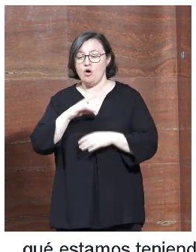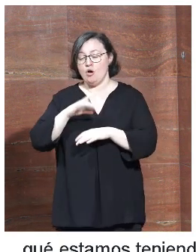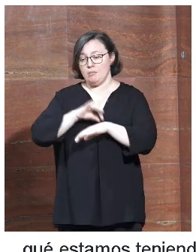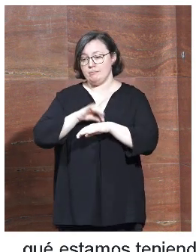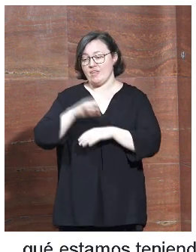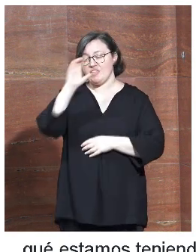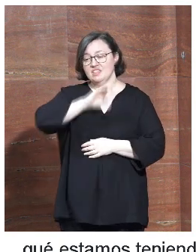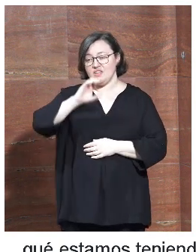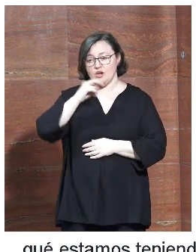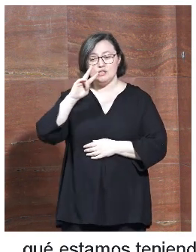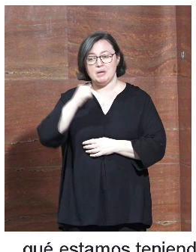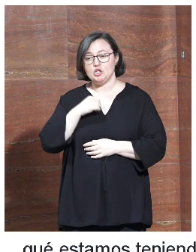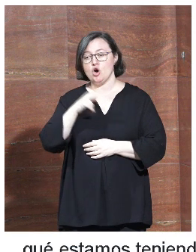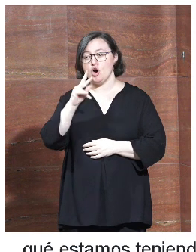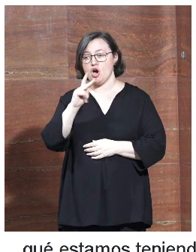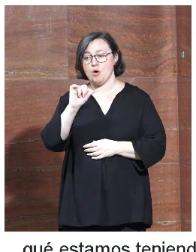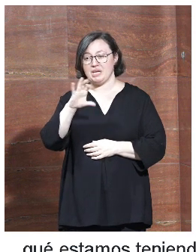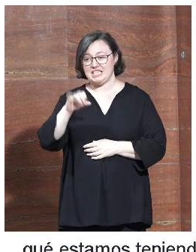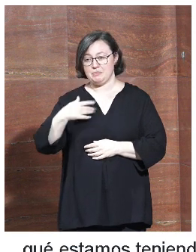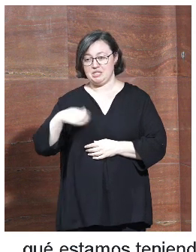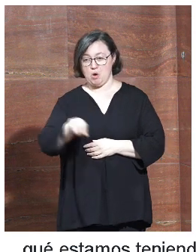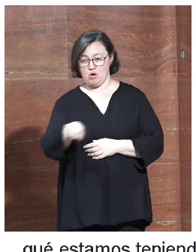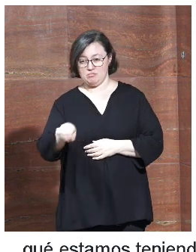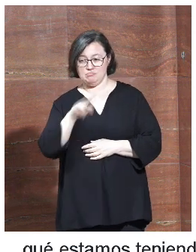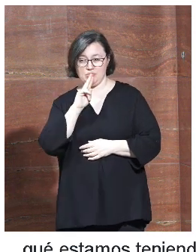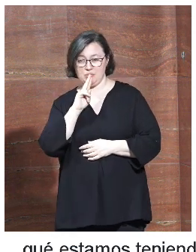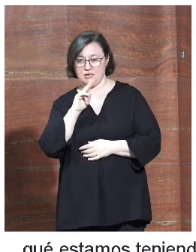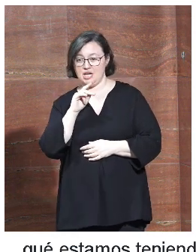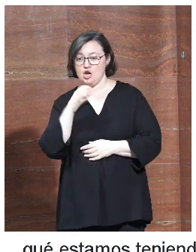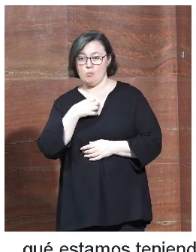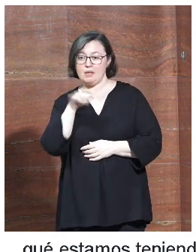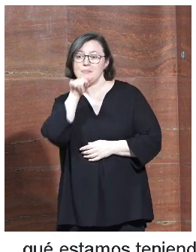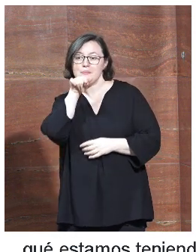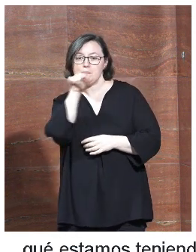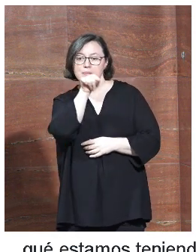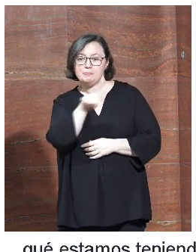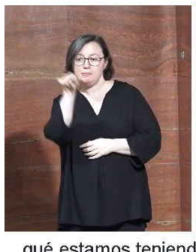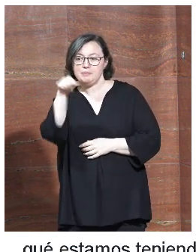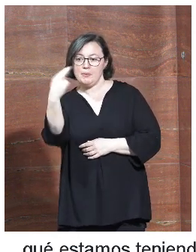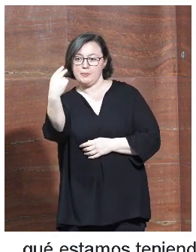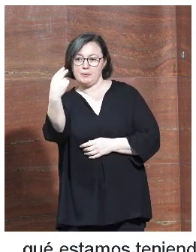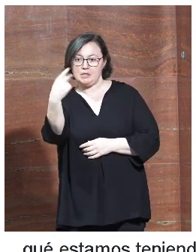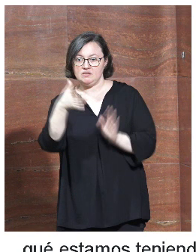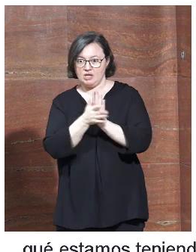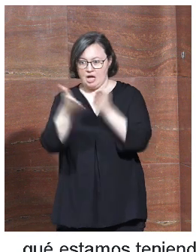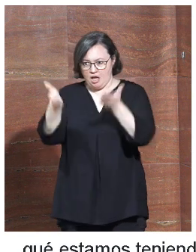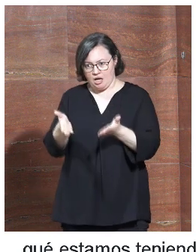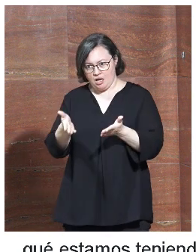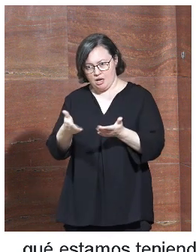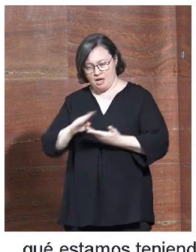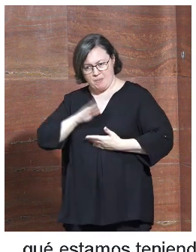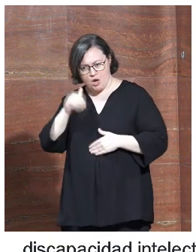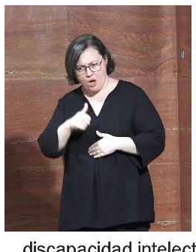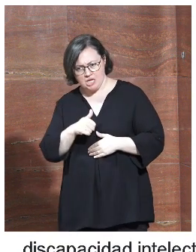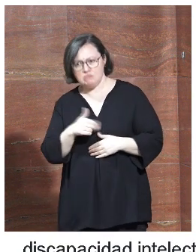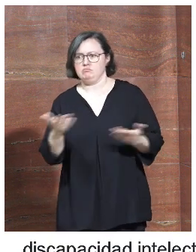su vida utilizaba comunicación alternativa. ¿Por qué lo hacemos con las mujeres con parálisis cerebral? Bueno, ante esta situación yo le aconsejé y